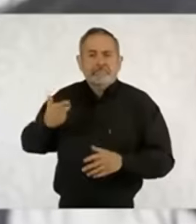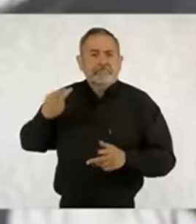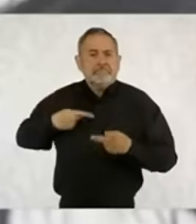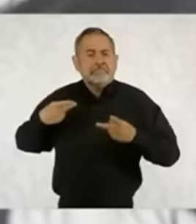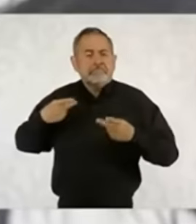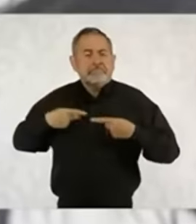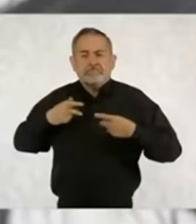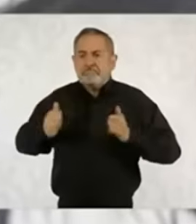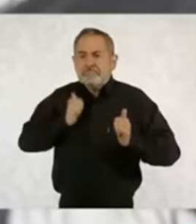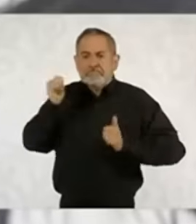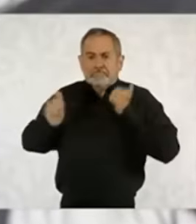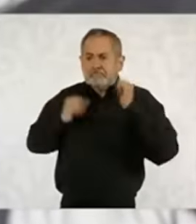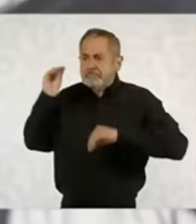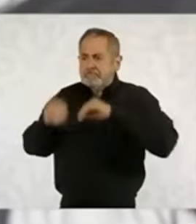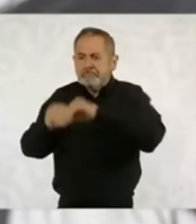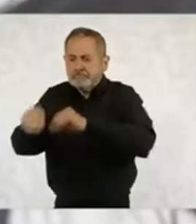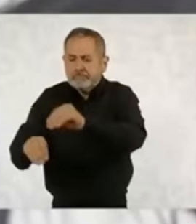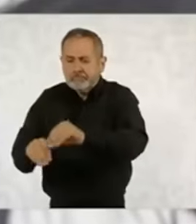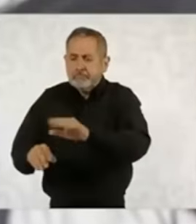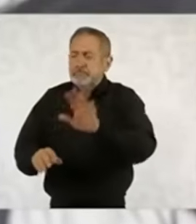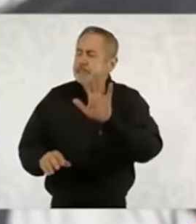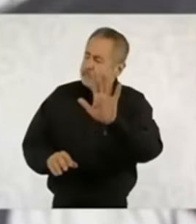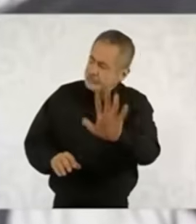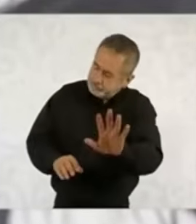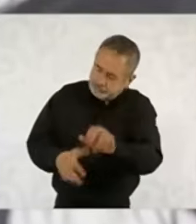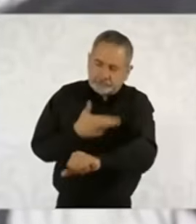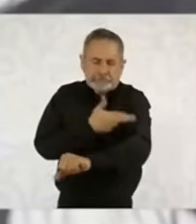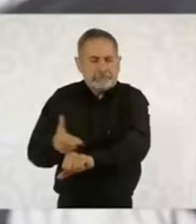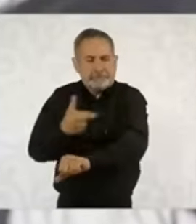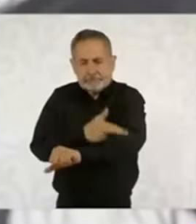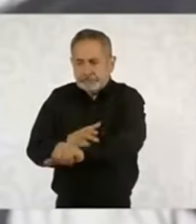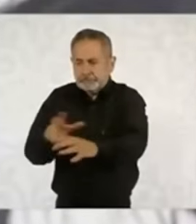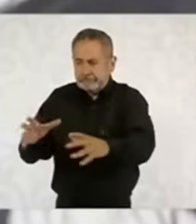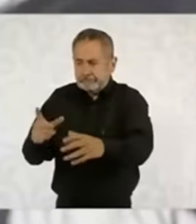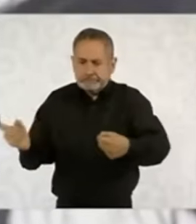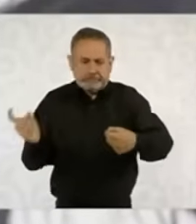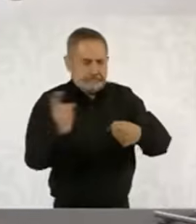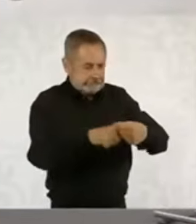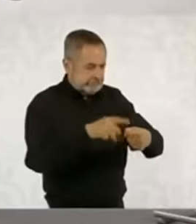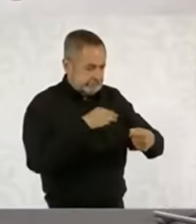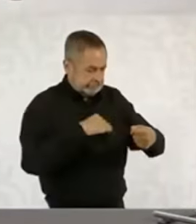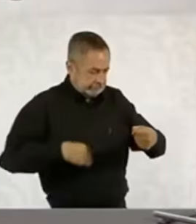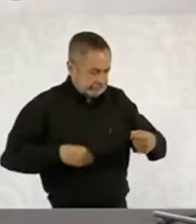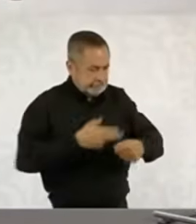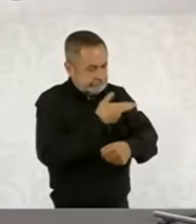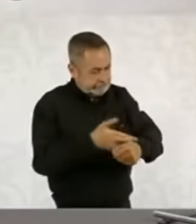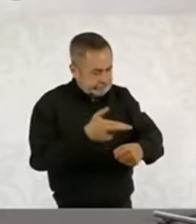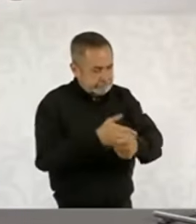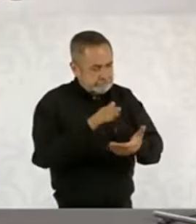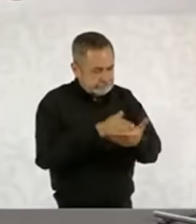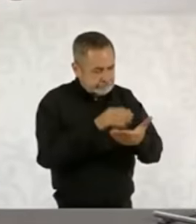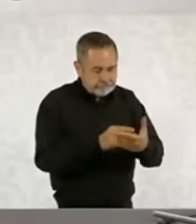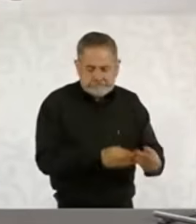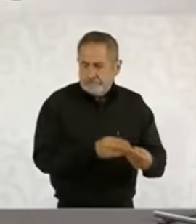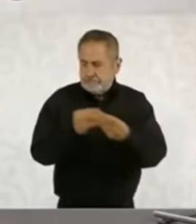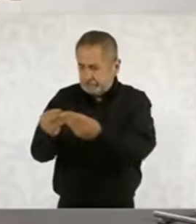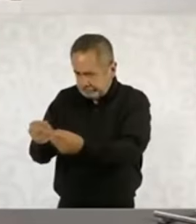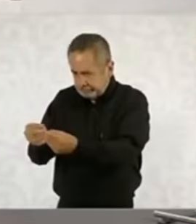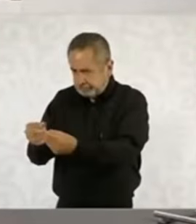algún momento para incorporarlos al desarrollo urbano. Finalmente, comentar que hacia fines de